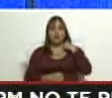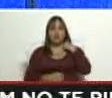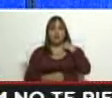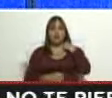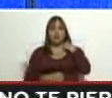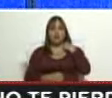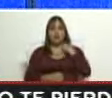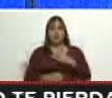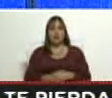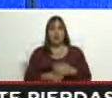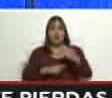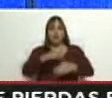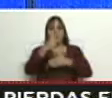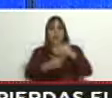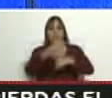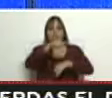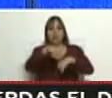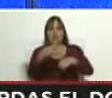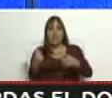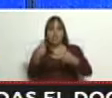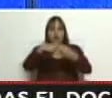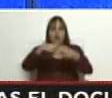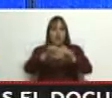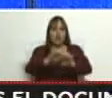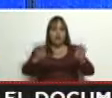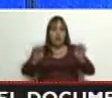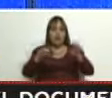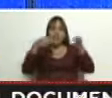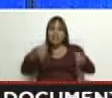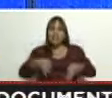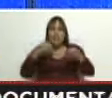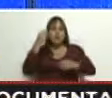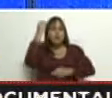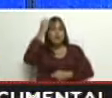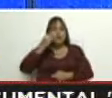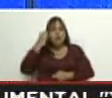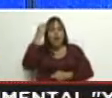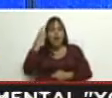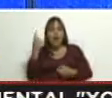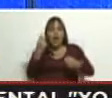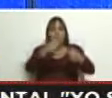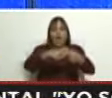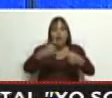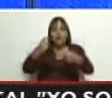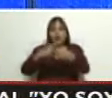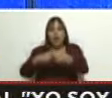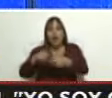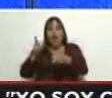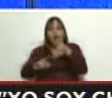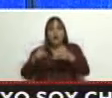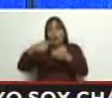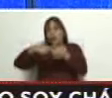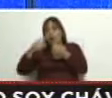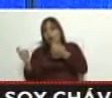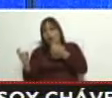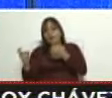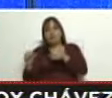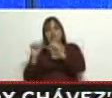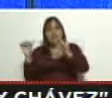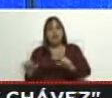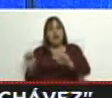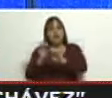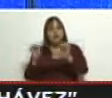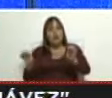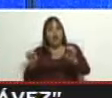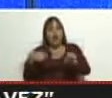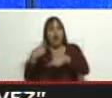Programa Nacional para la Inclusión Educativa, siempre pensando en la inclusión de aquellos que han quedado fuera del sistema educativo por la